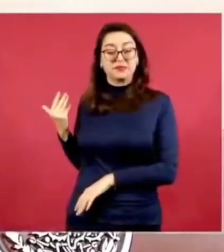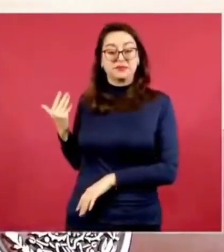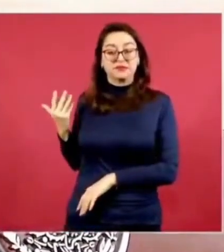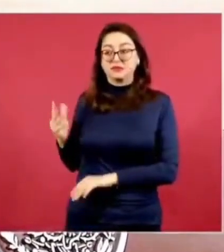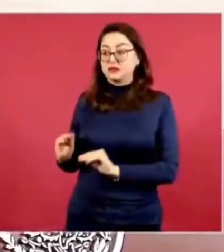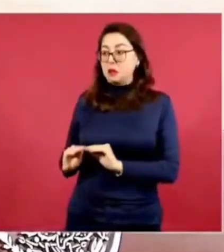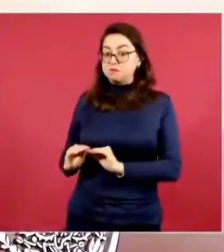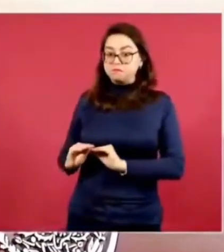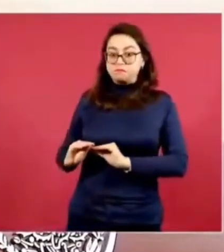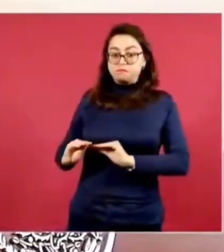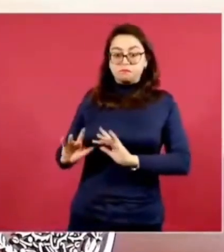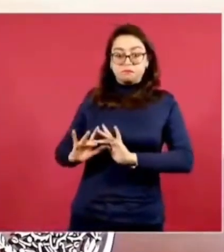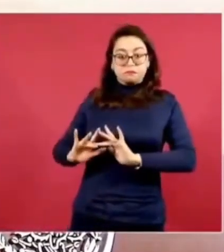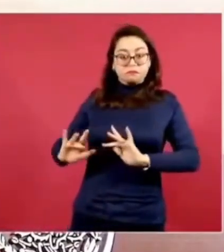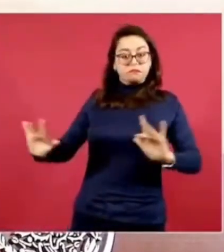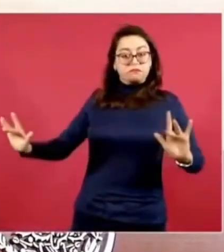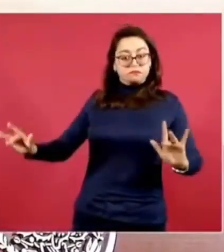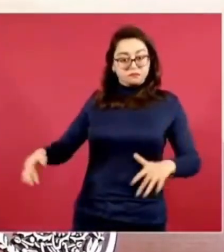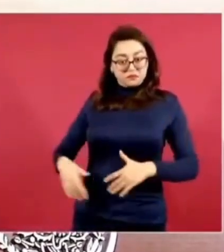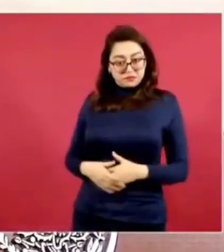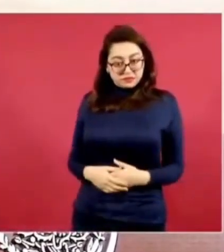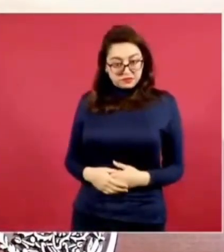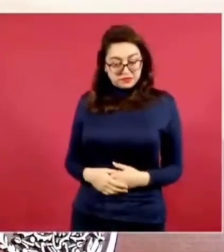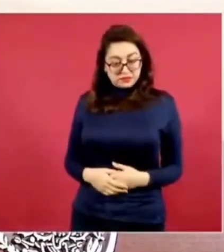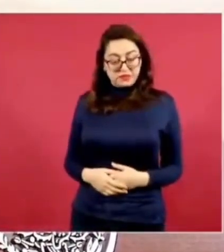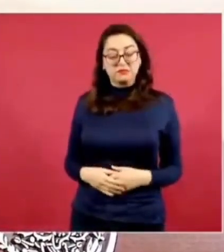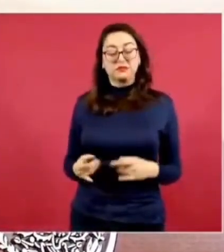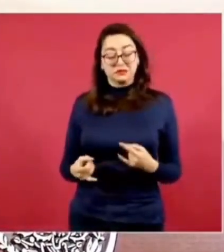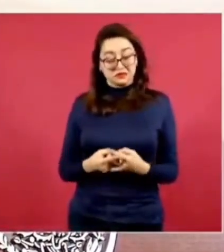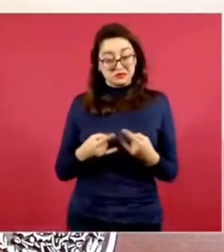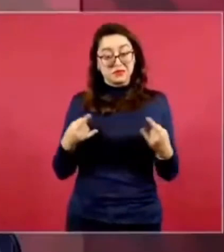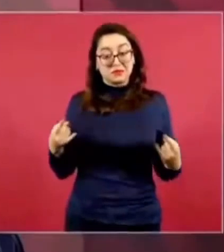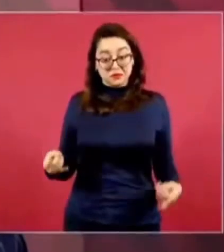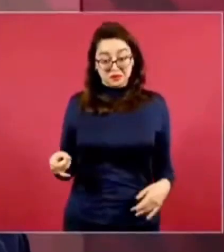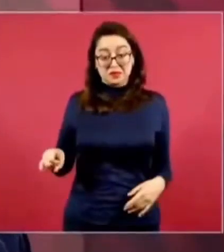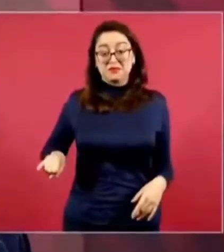porque cuando se